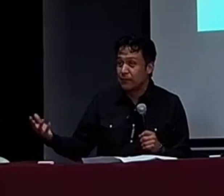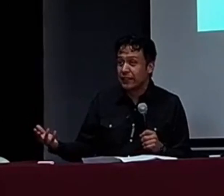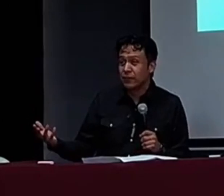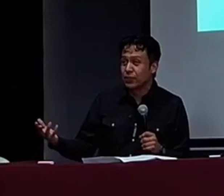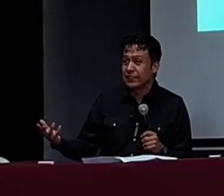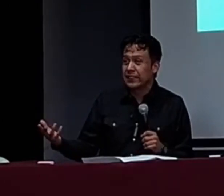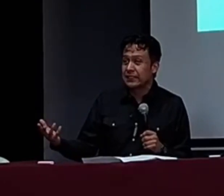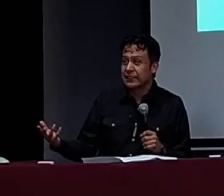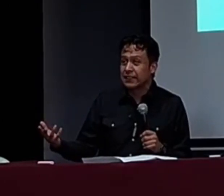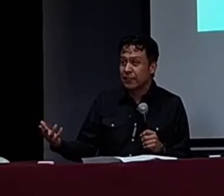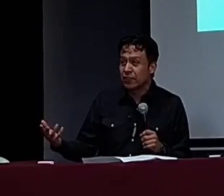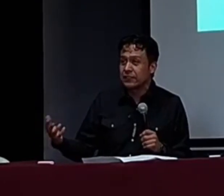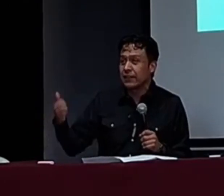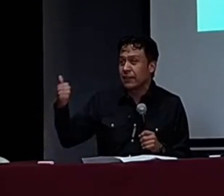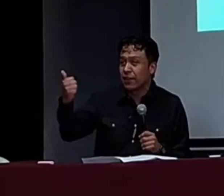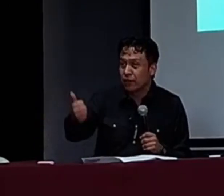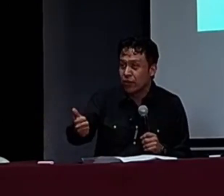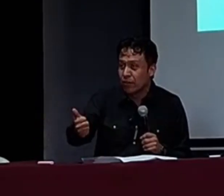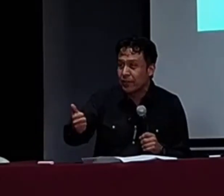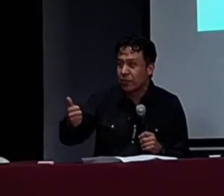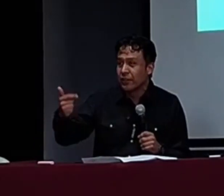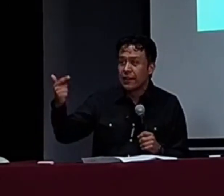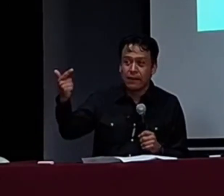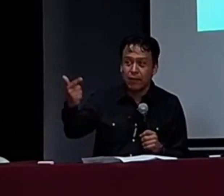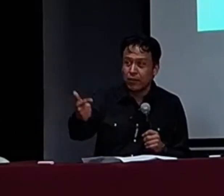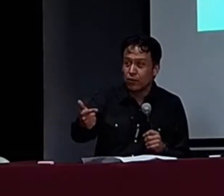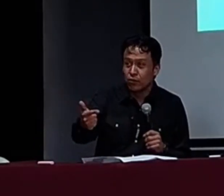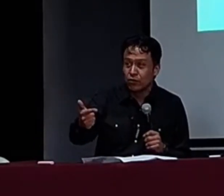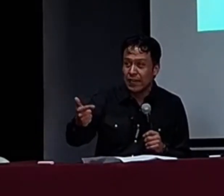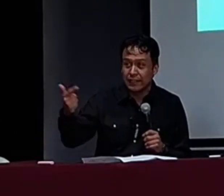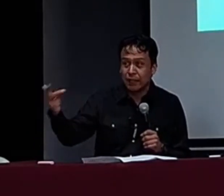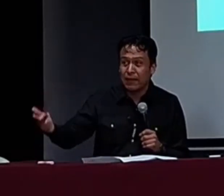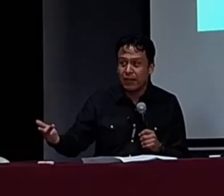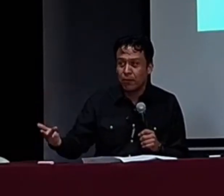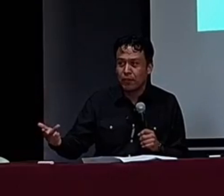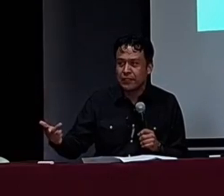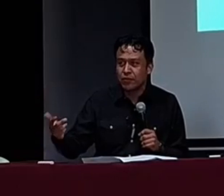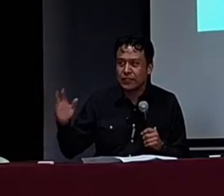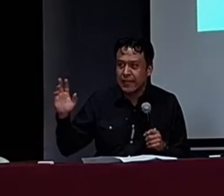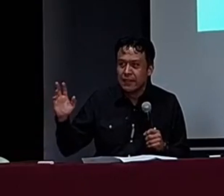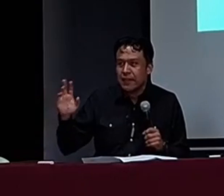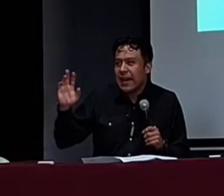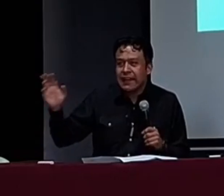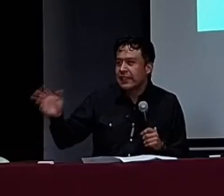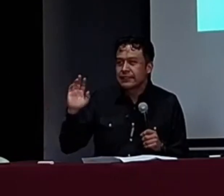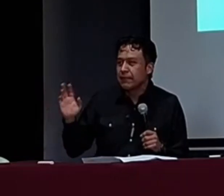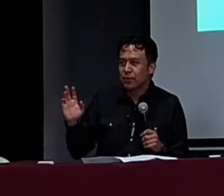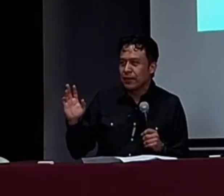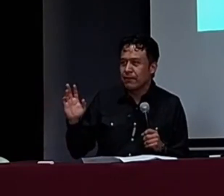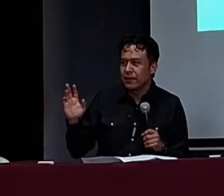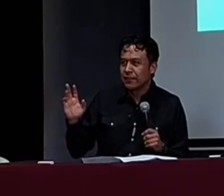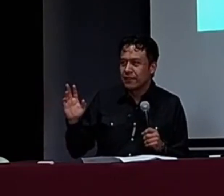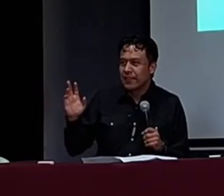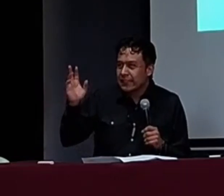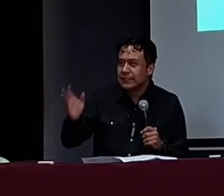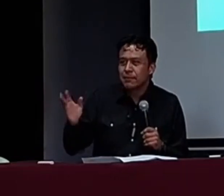vimos las magnitudes de las tres anteriores: evaluar lo económico, evaluar lo cultural y evaluar lo político, dirán, aquí está el